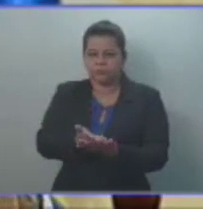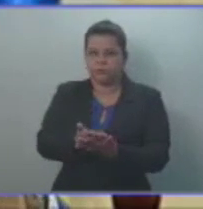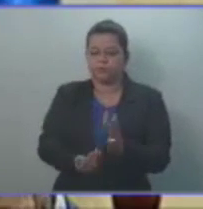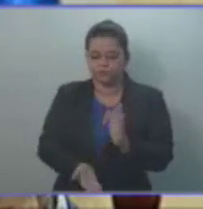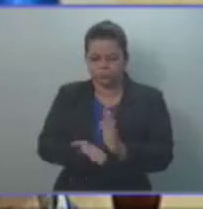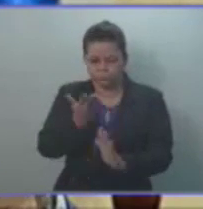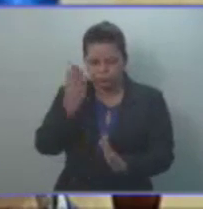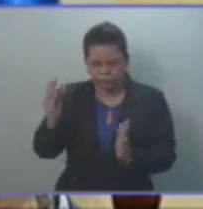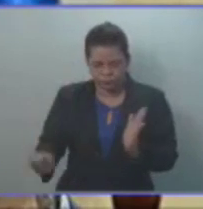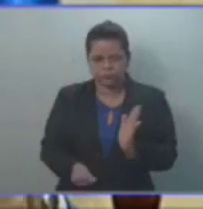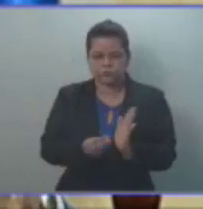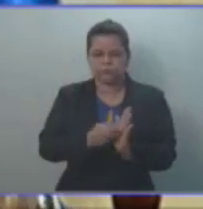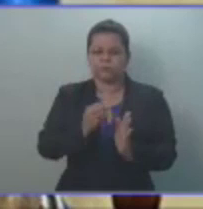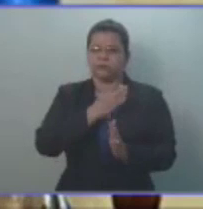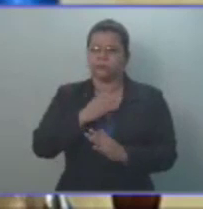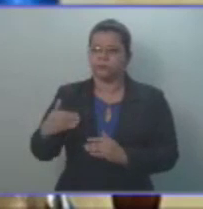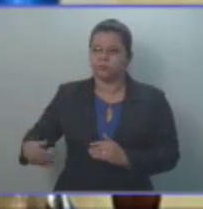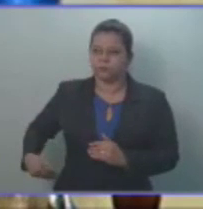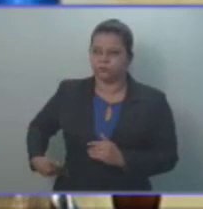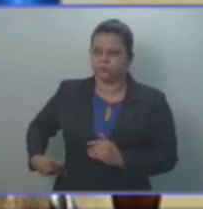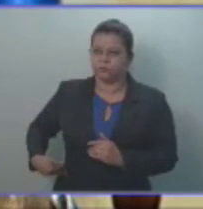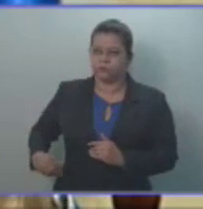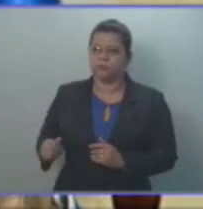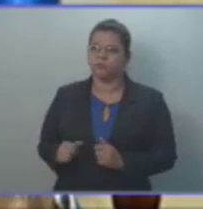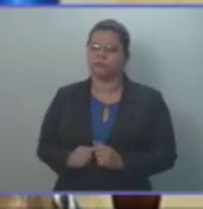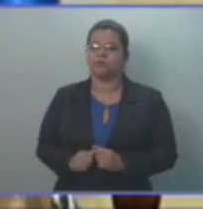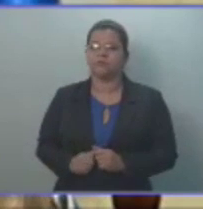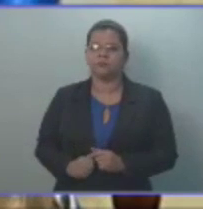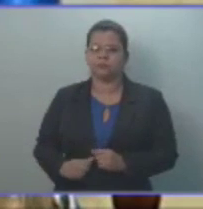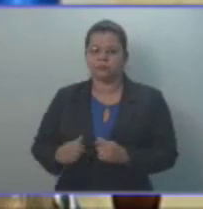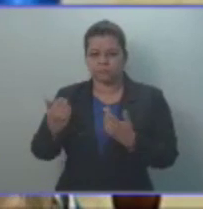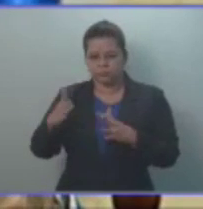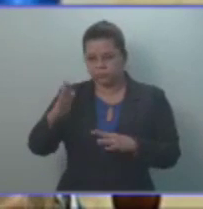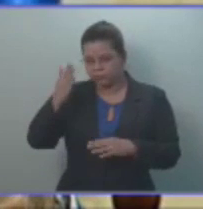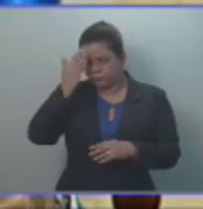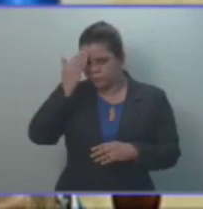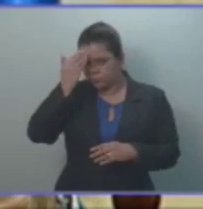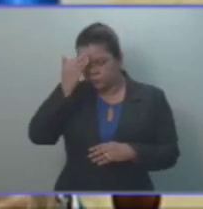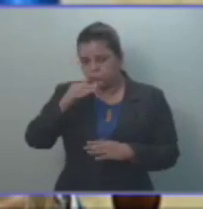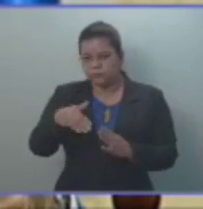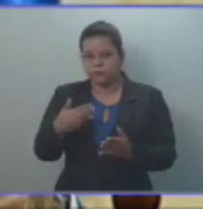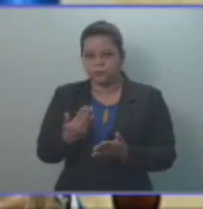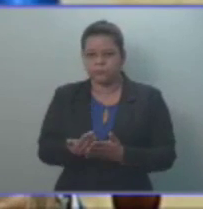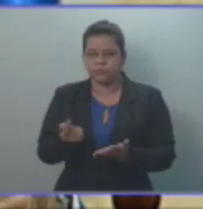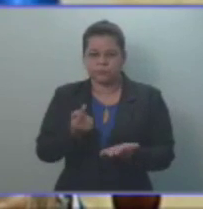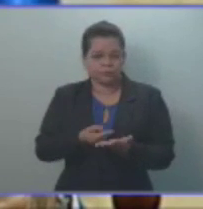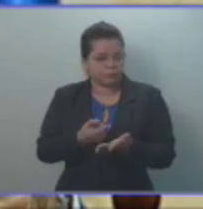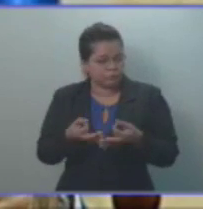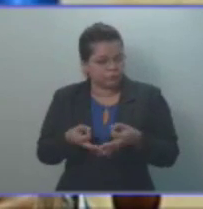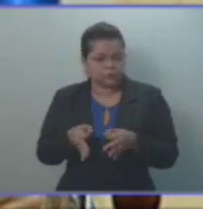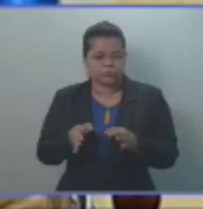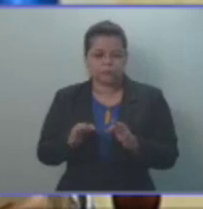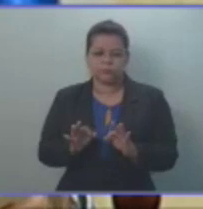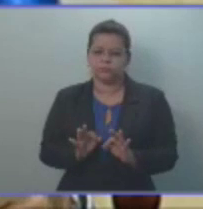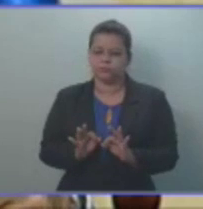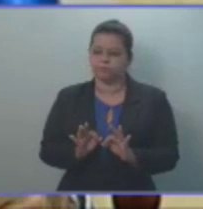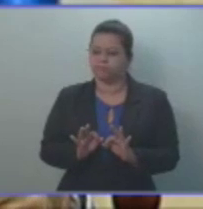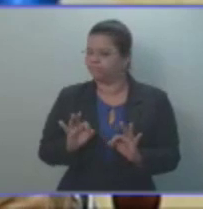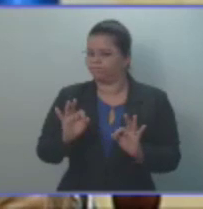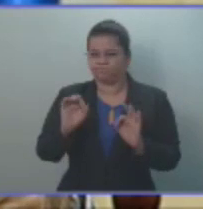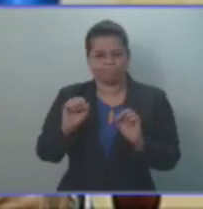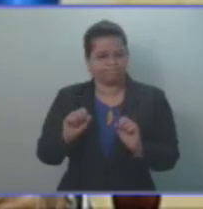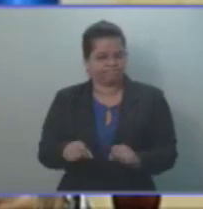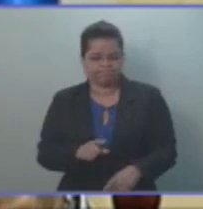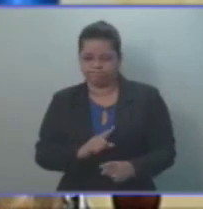señor presidente, colegas diputados, y previendo entonces que de esta manera no pueda ser